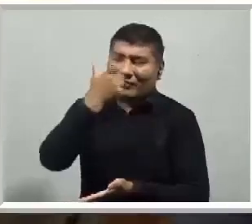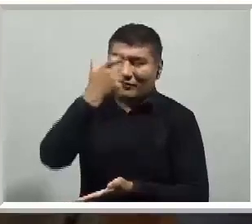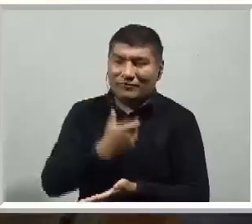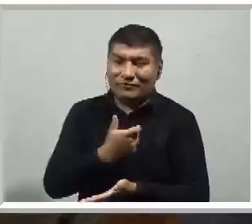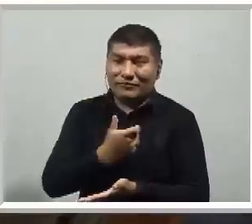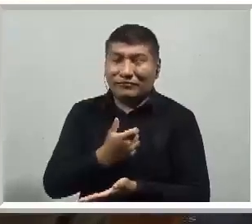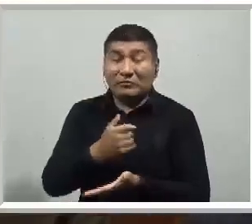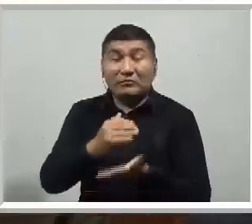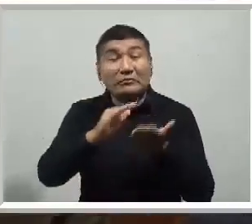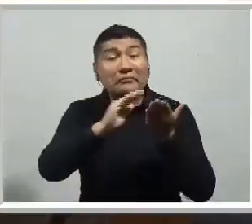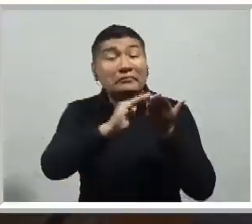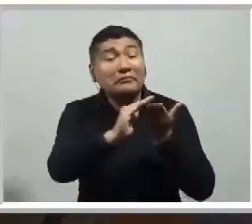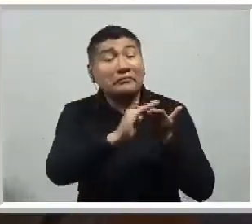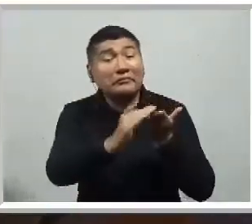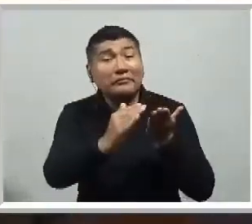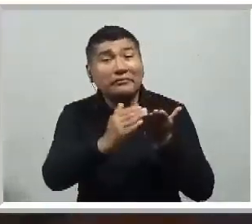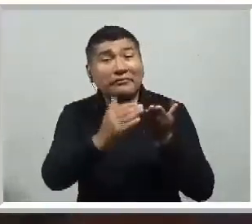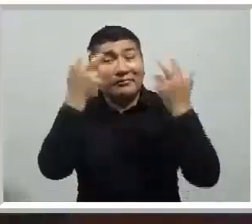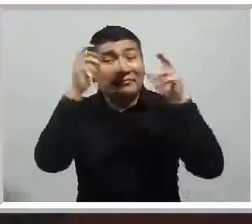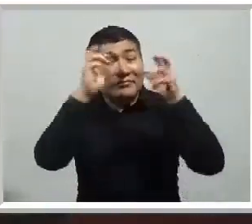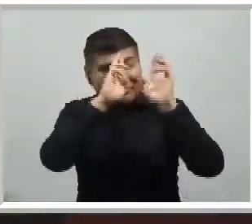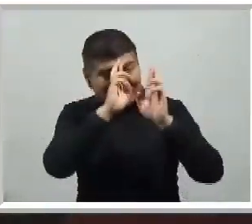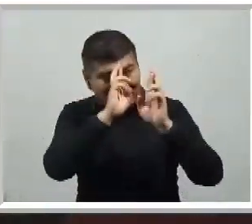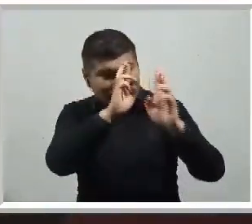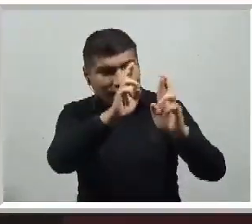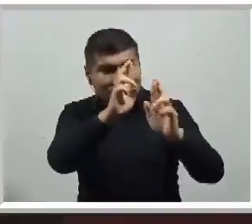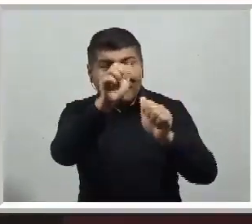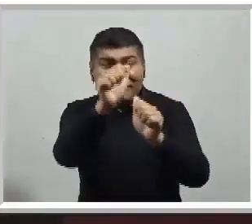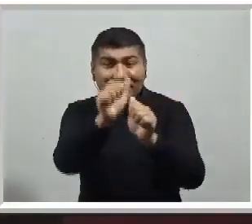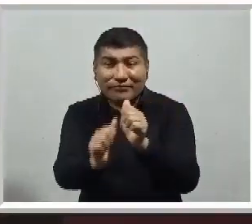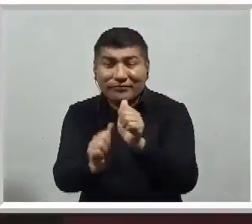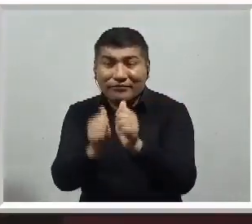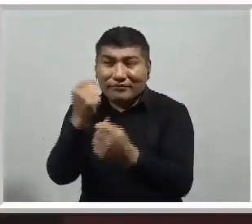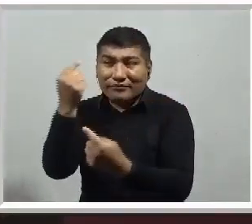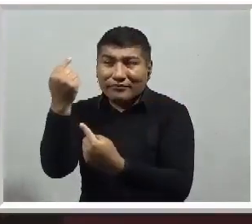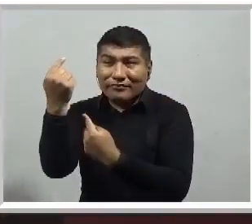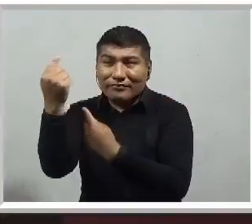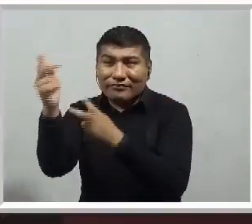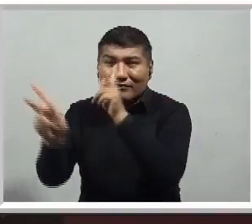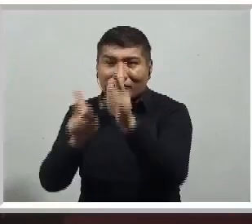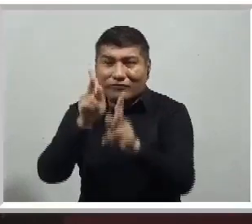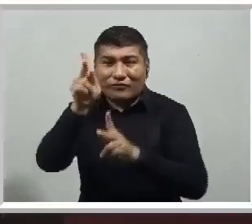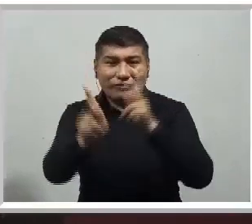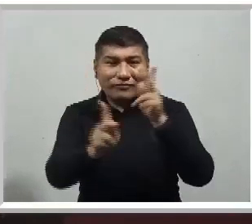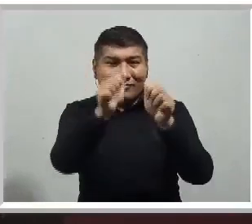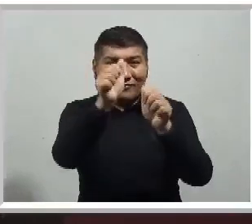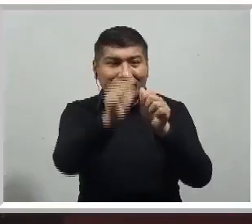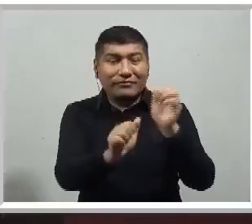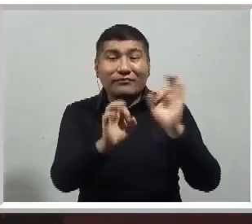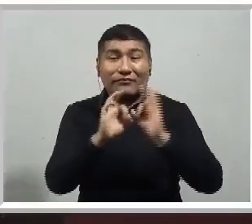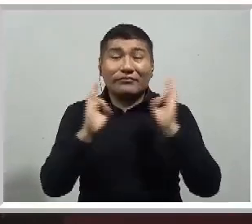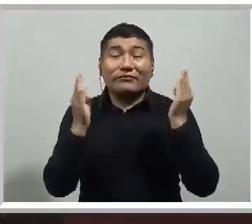Permiso como señal de respeto a cada persona y a cada familia.